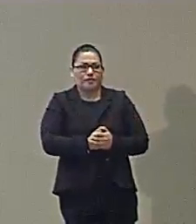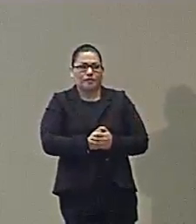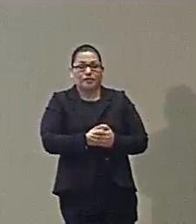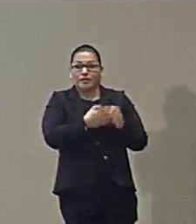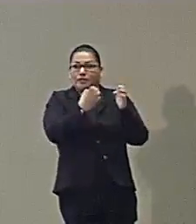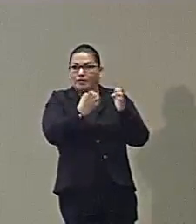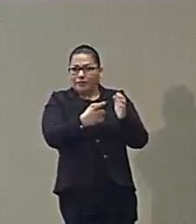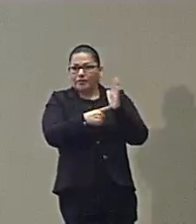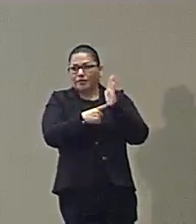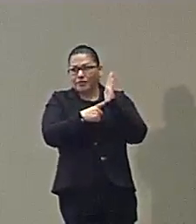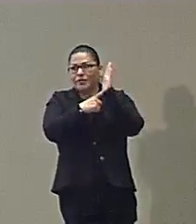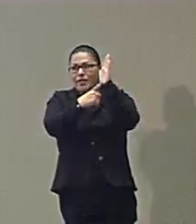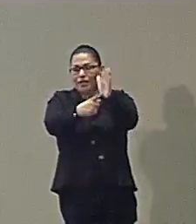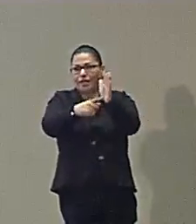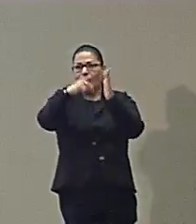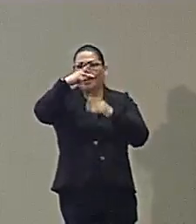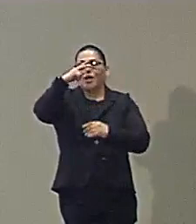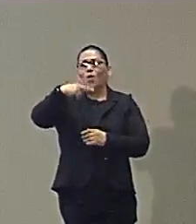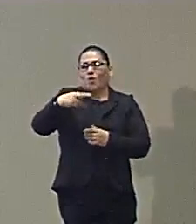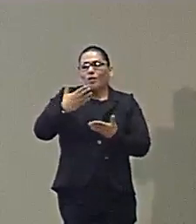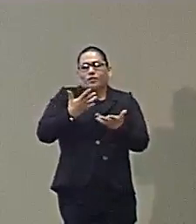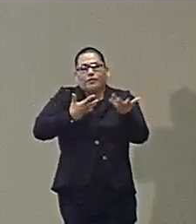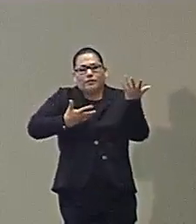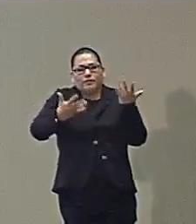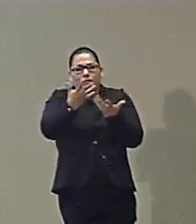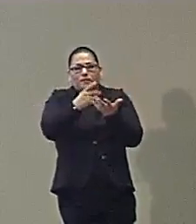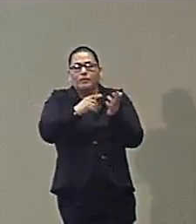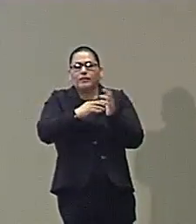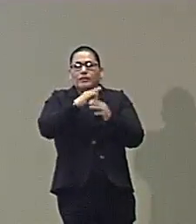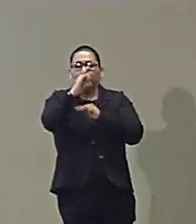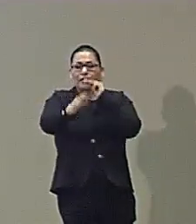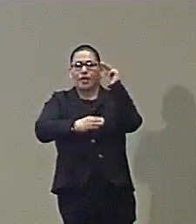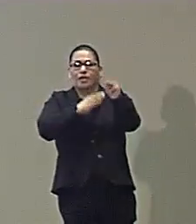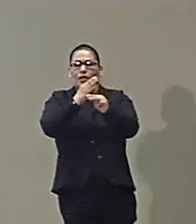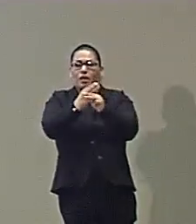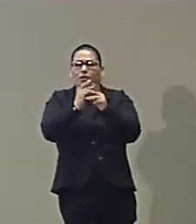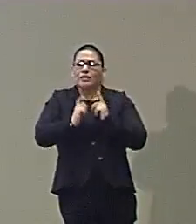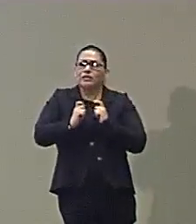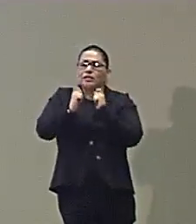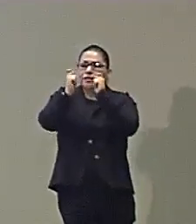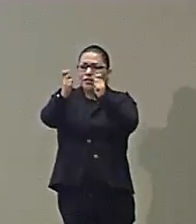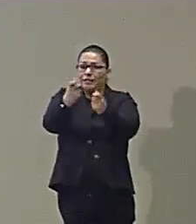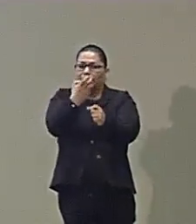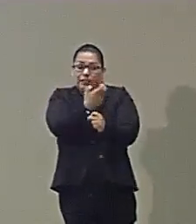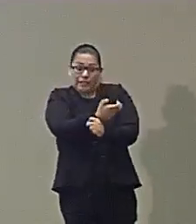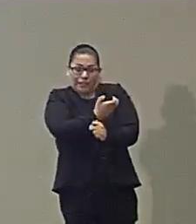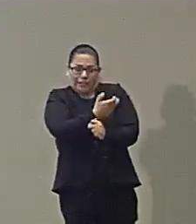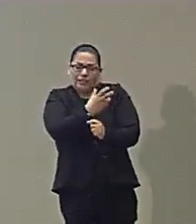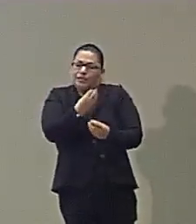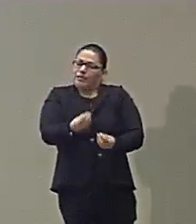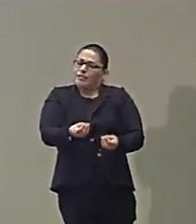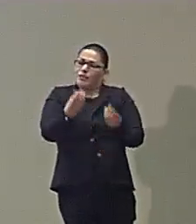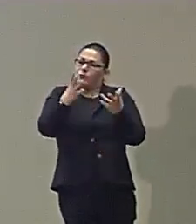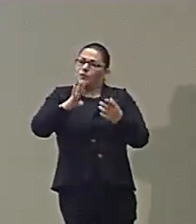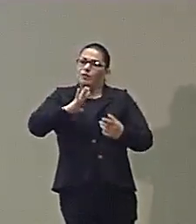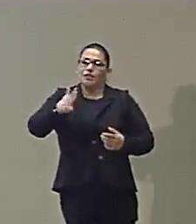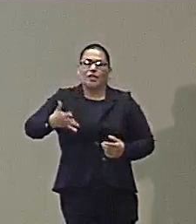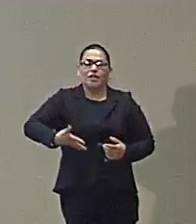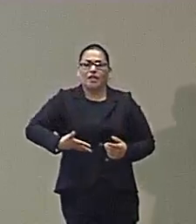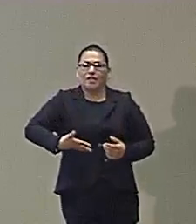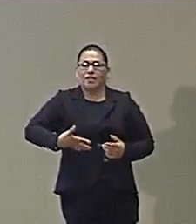lo que méxico ofrece al mundo de eso estamos muy orgullosos